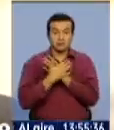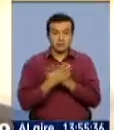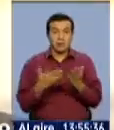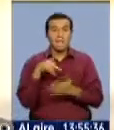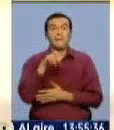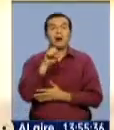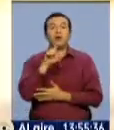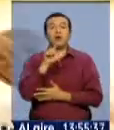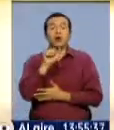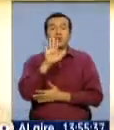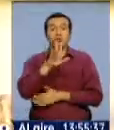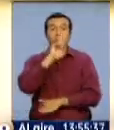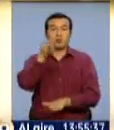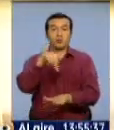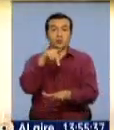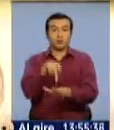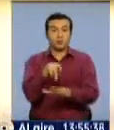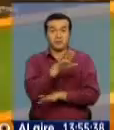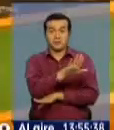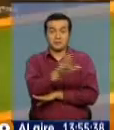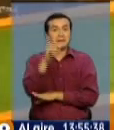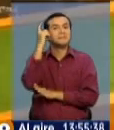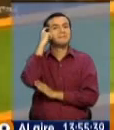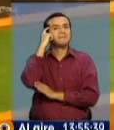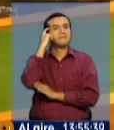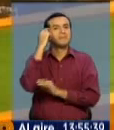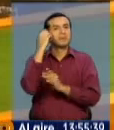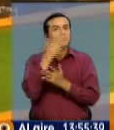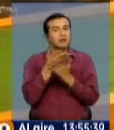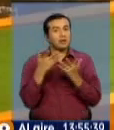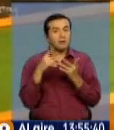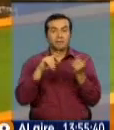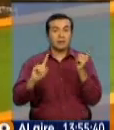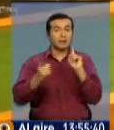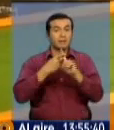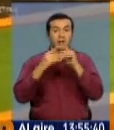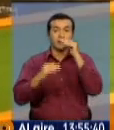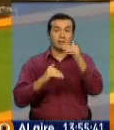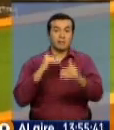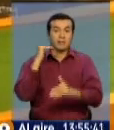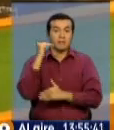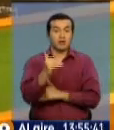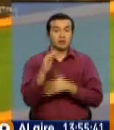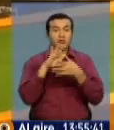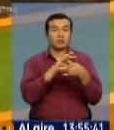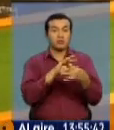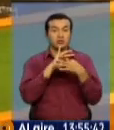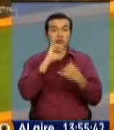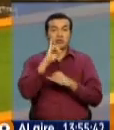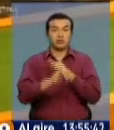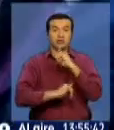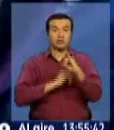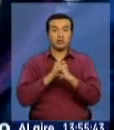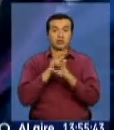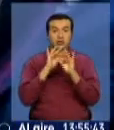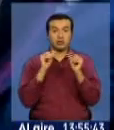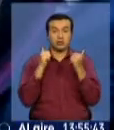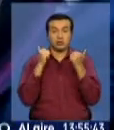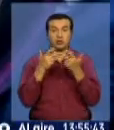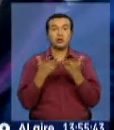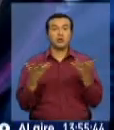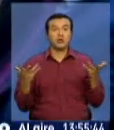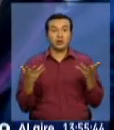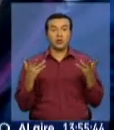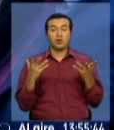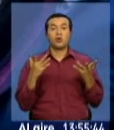Paola Icaza, experta en diplomacia, considera que este puede ser el primer paso de una cooperación internacional eficaz para combatir